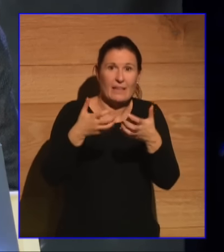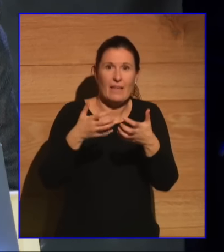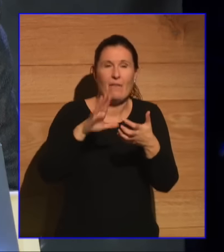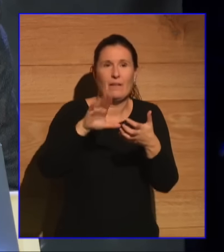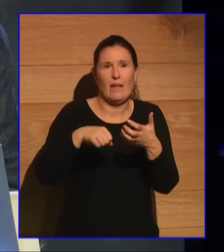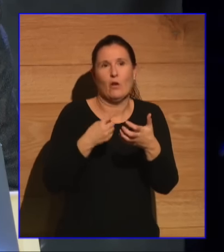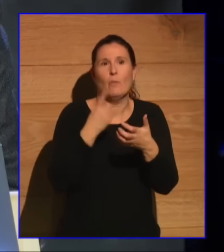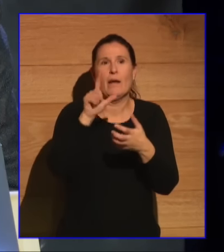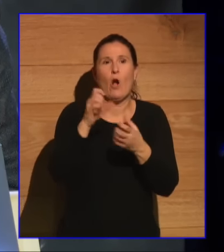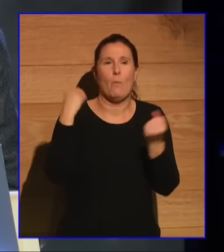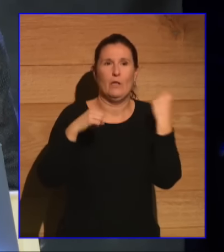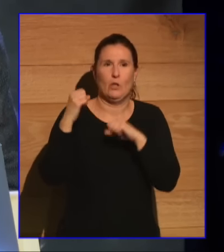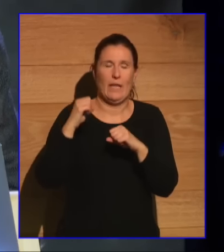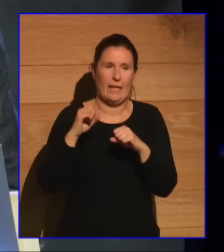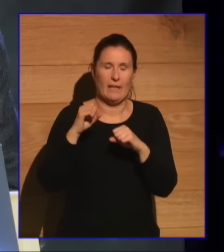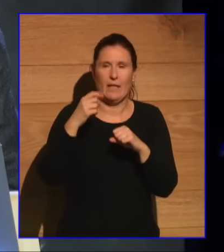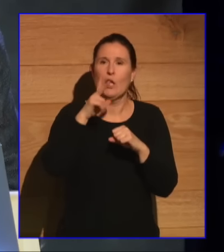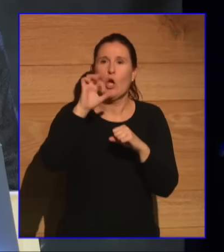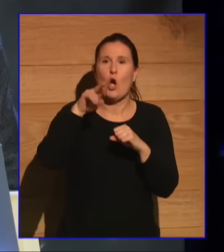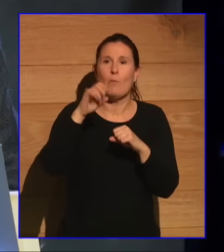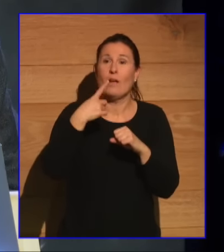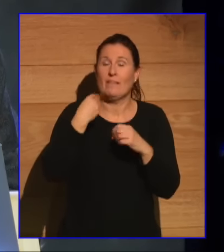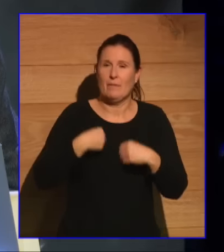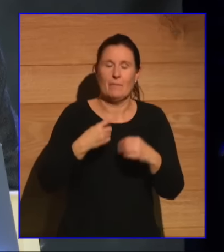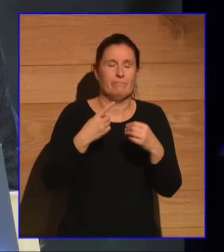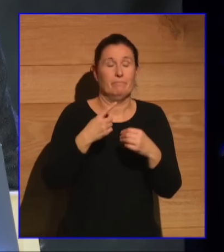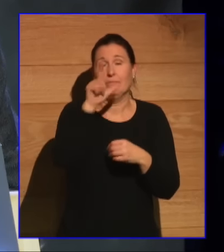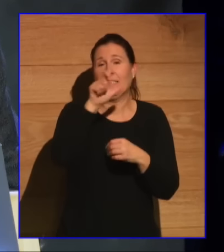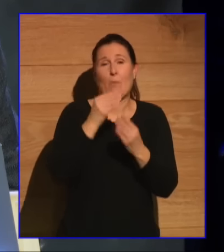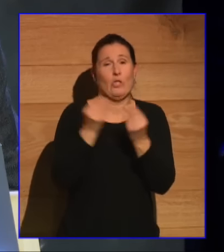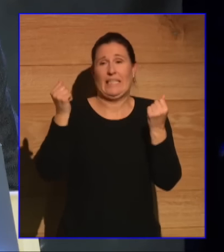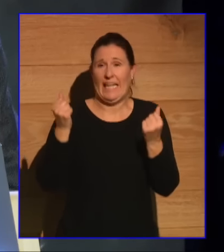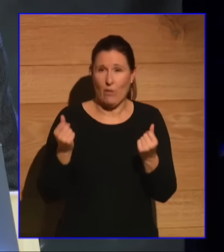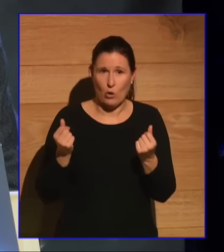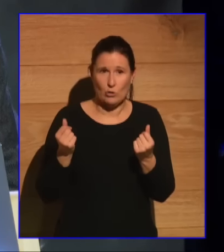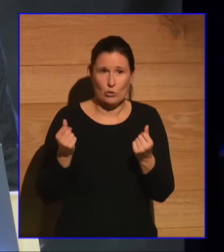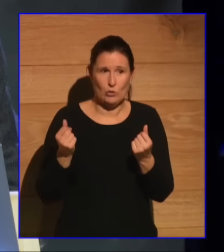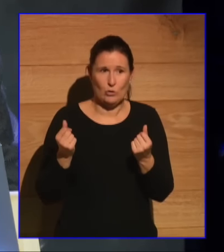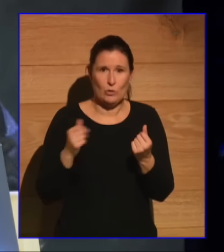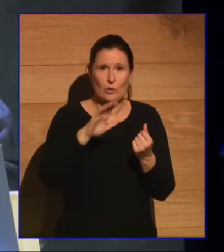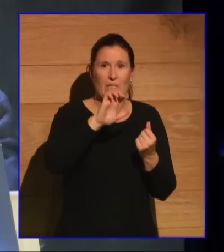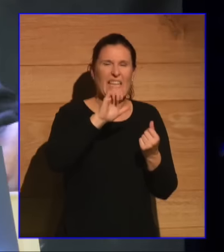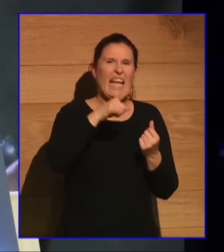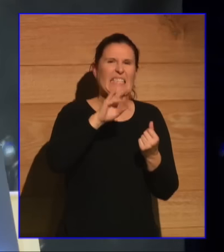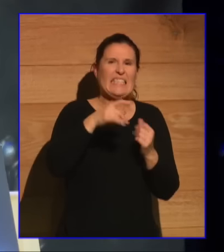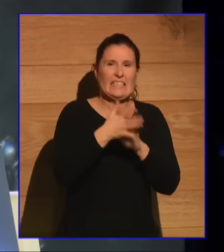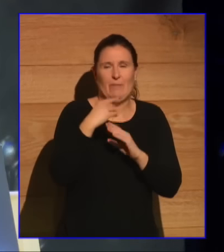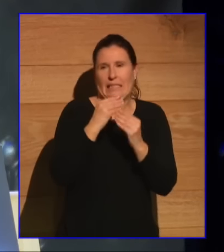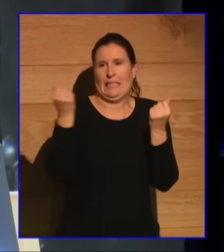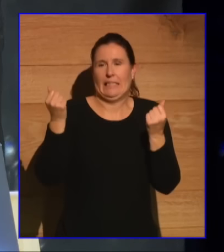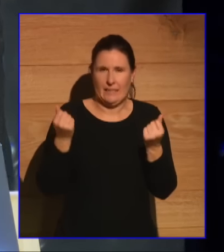Jeff Goldblum, ¿no? Que en un momento dado dice, estamos extinguidos, ¿no? Así que don't you mean extinct? Eso